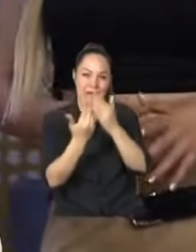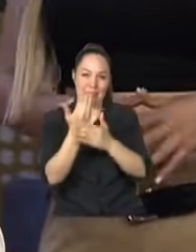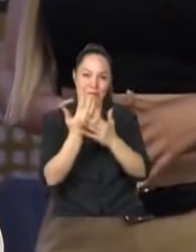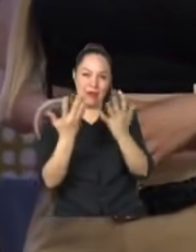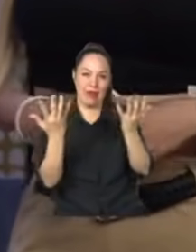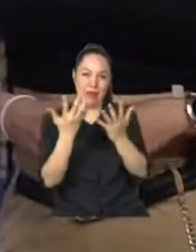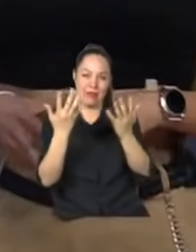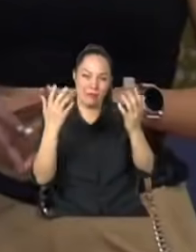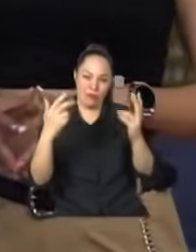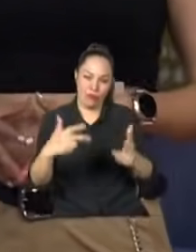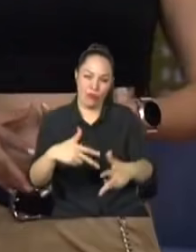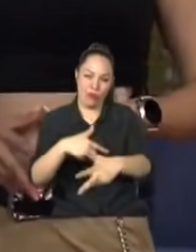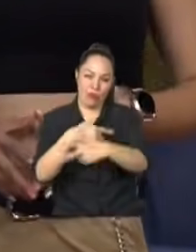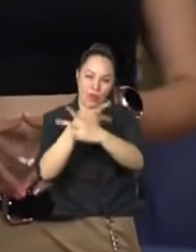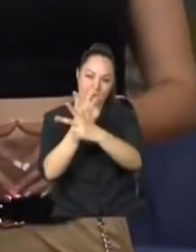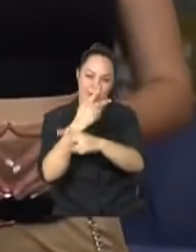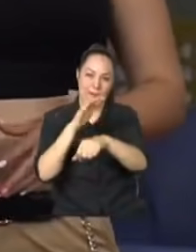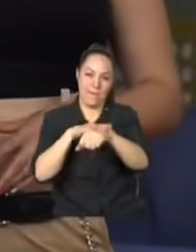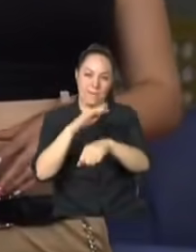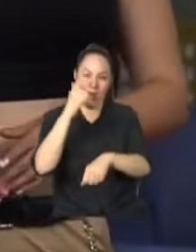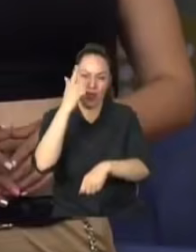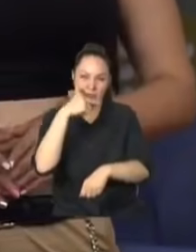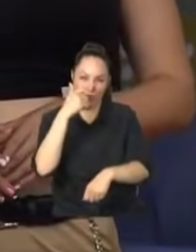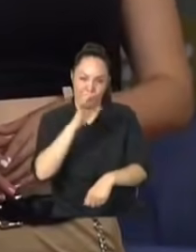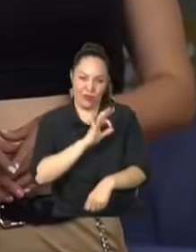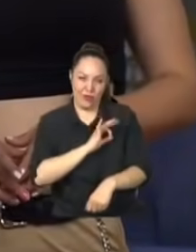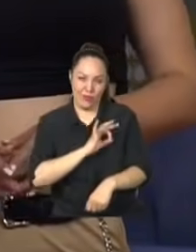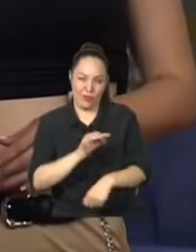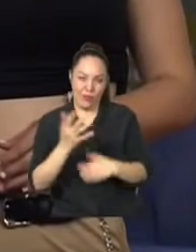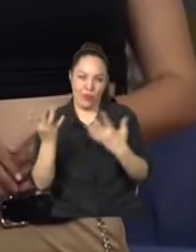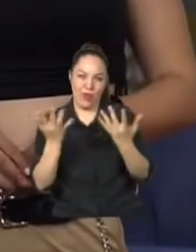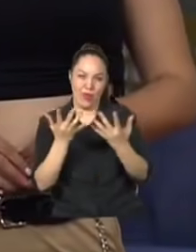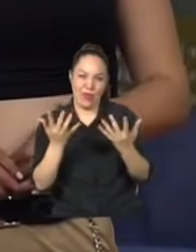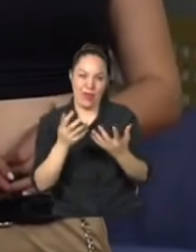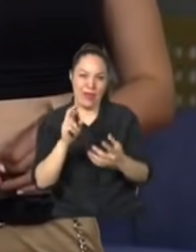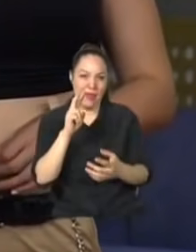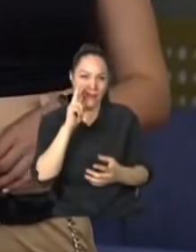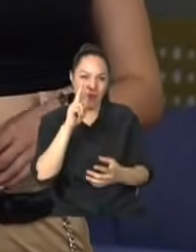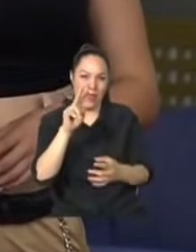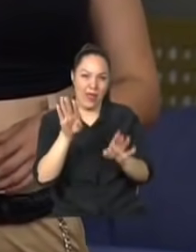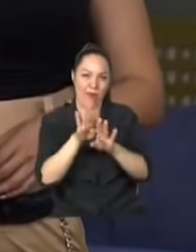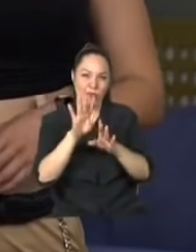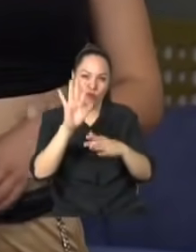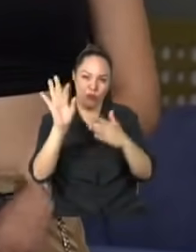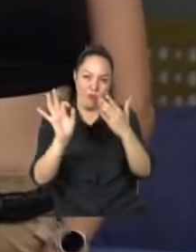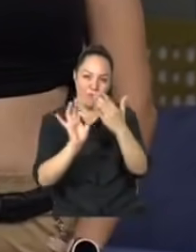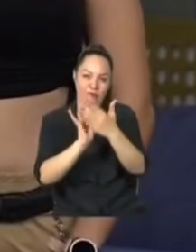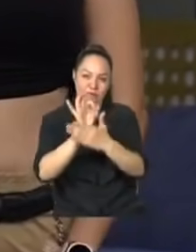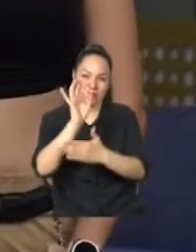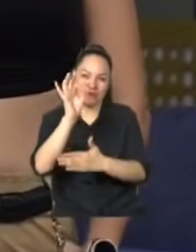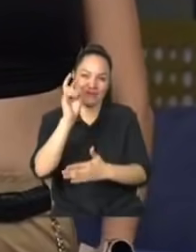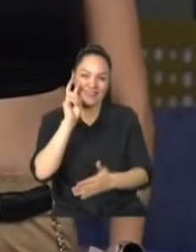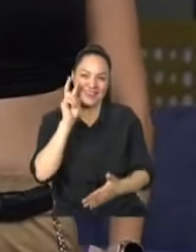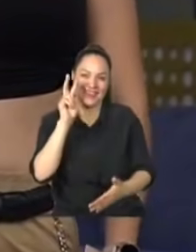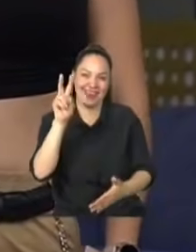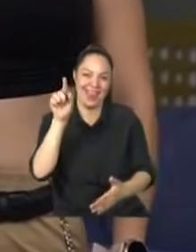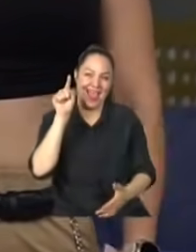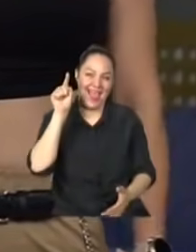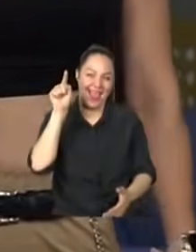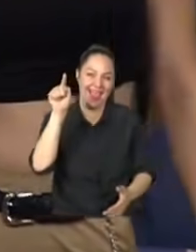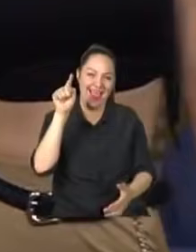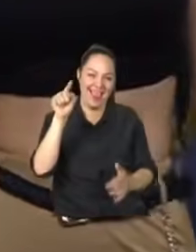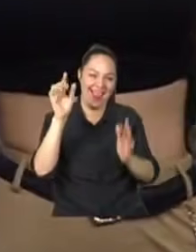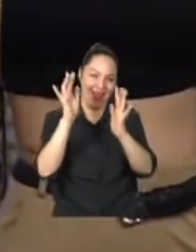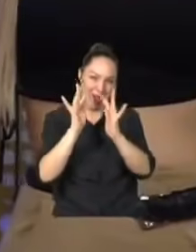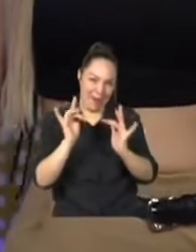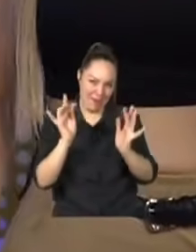una videollamada un poquito más tarde para que veamos el amanecer. Sí. Allá en